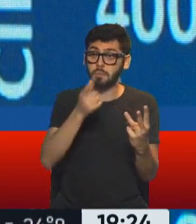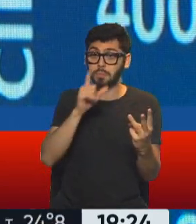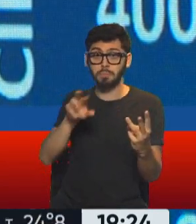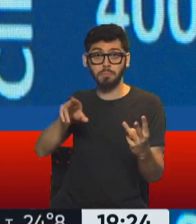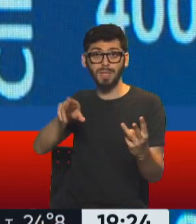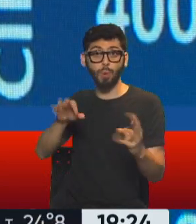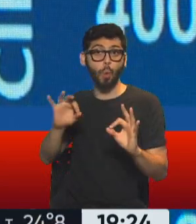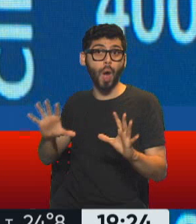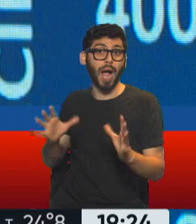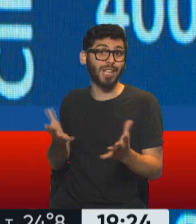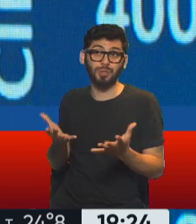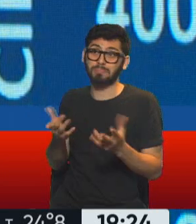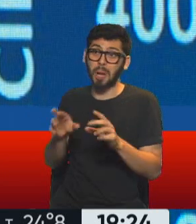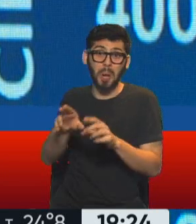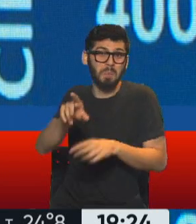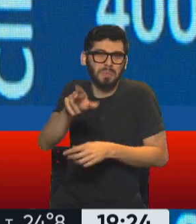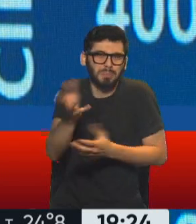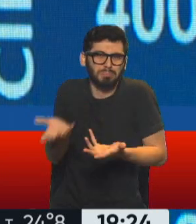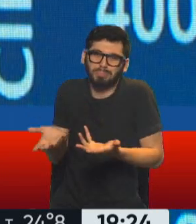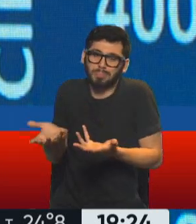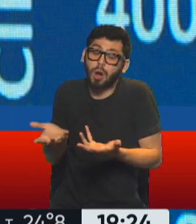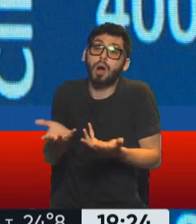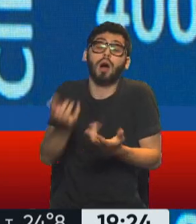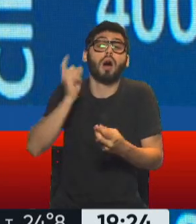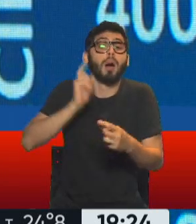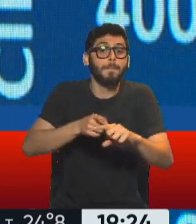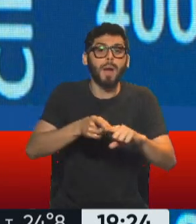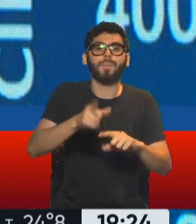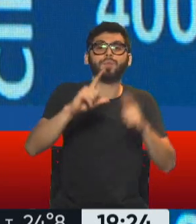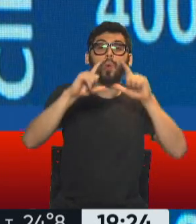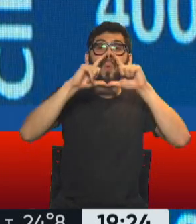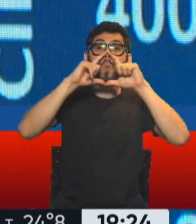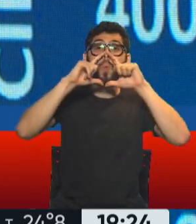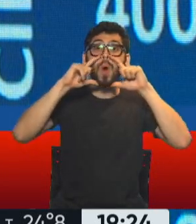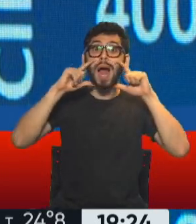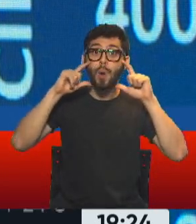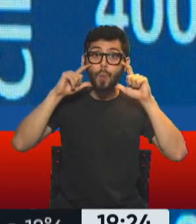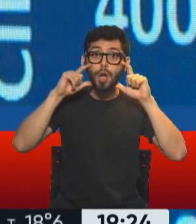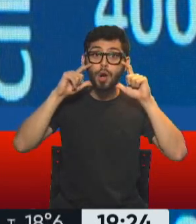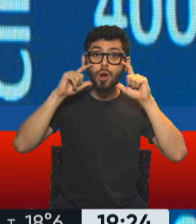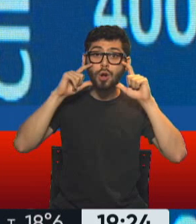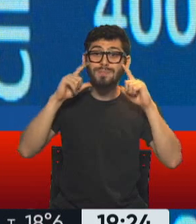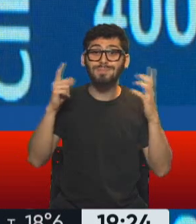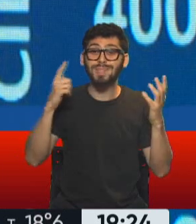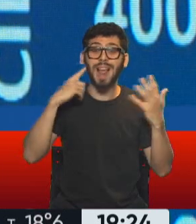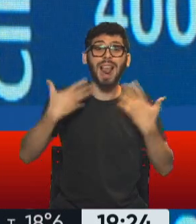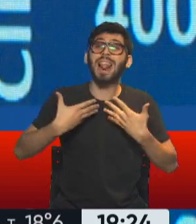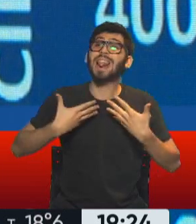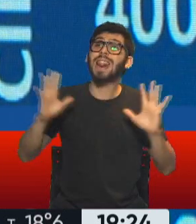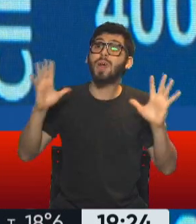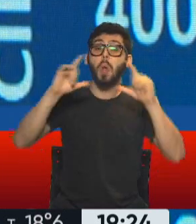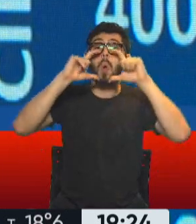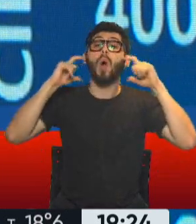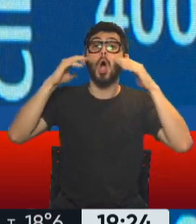Claro, se entiende. Eso es uno. Y el uso de barbijo debe limitarse, el uso, cuando uno está al aire libre,